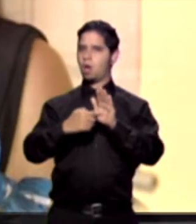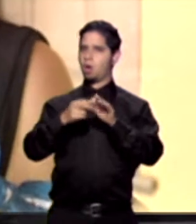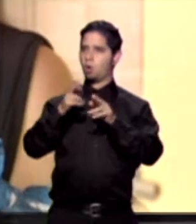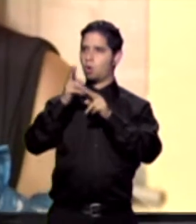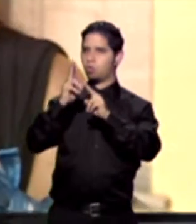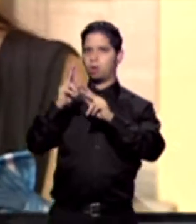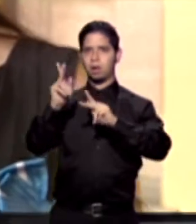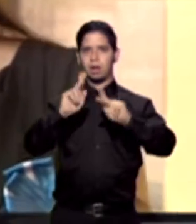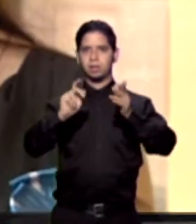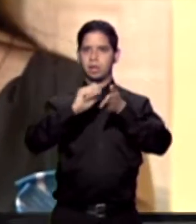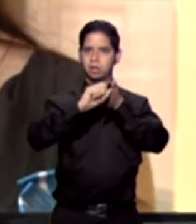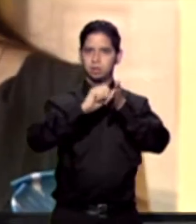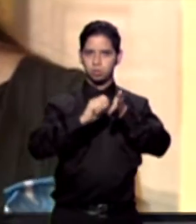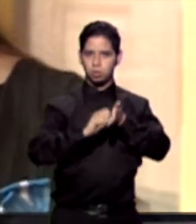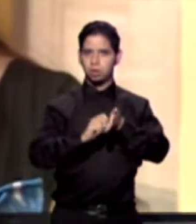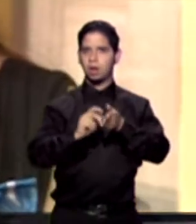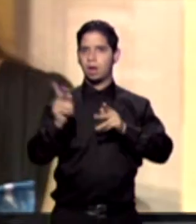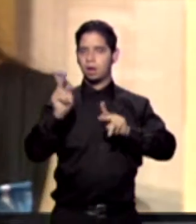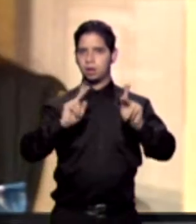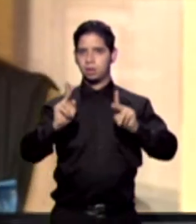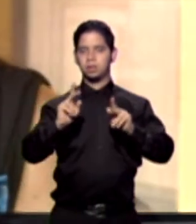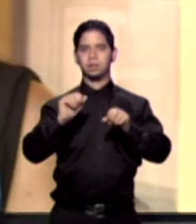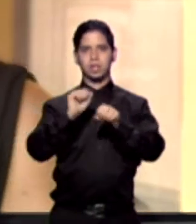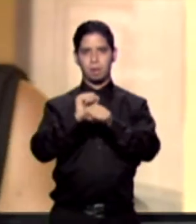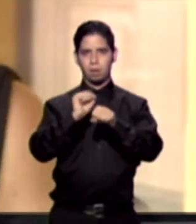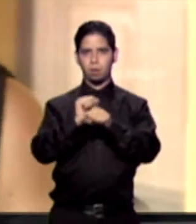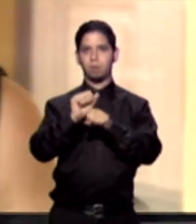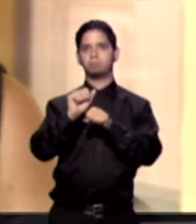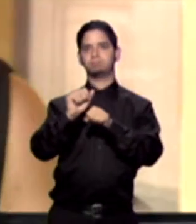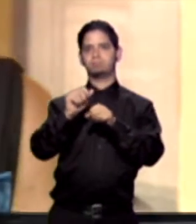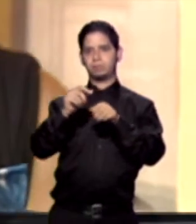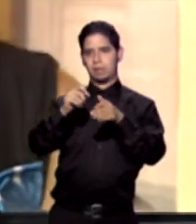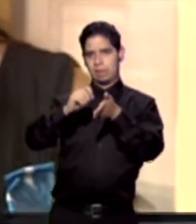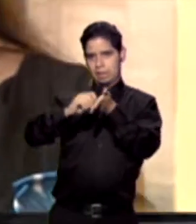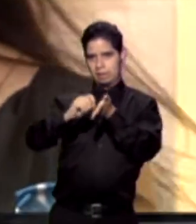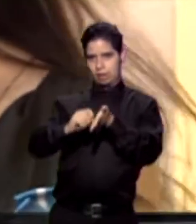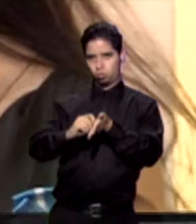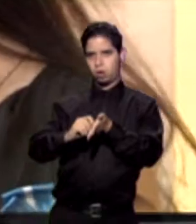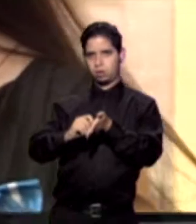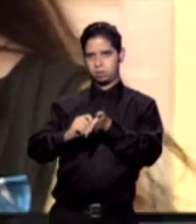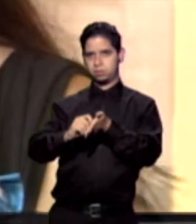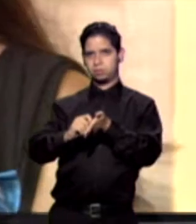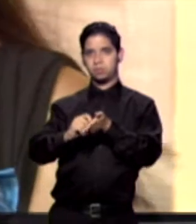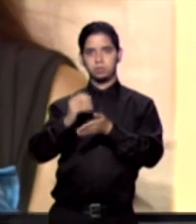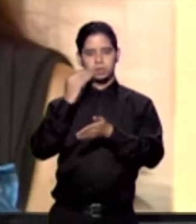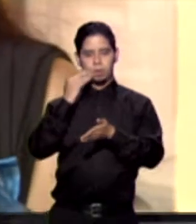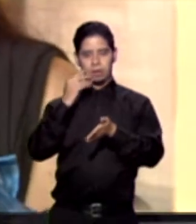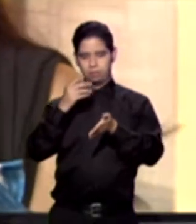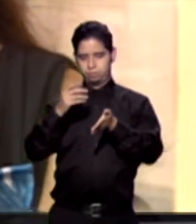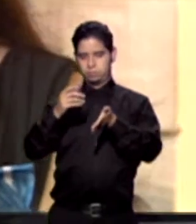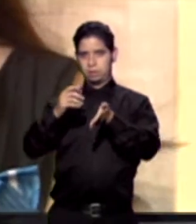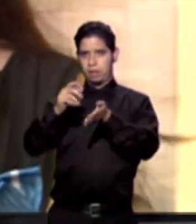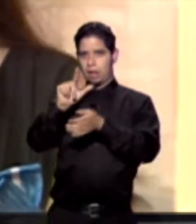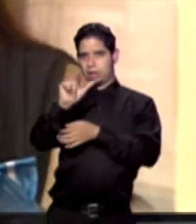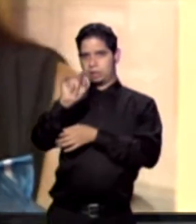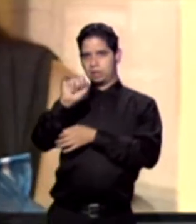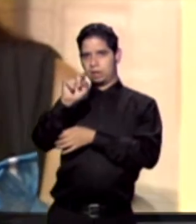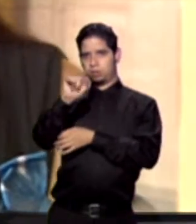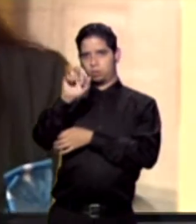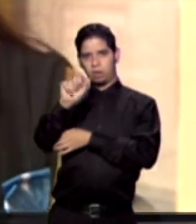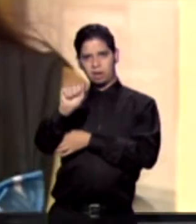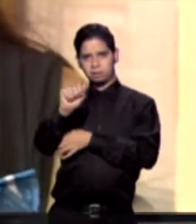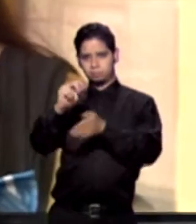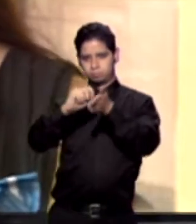a la literatura y a esa proyección tan importante que tenemos como país, ¿no? Porque la literatura, ¿de qué habla? De nosotros mismos, ¿no? Así que estamos